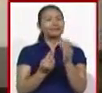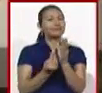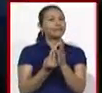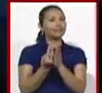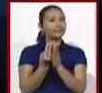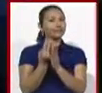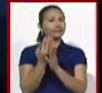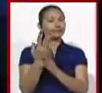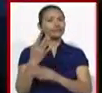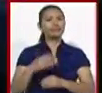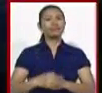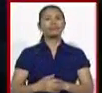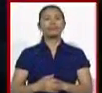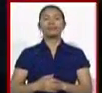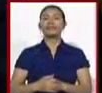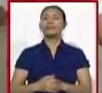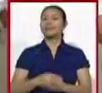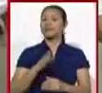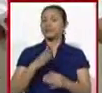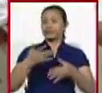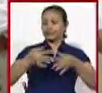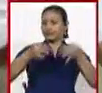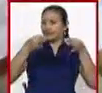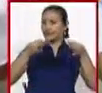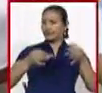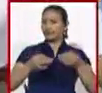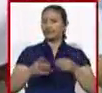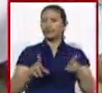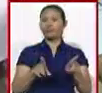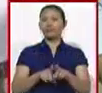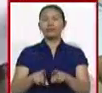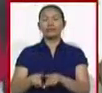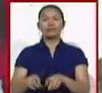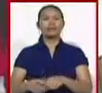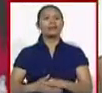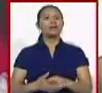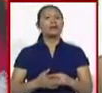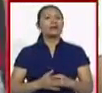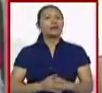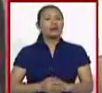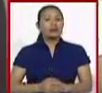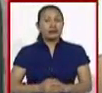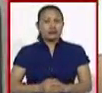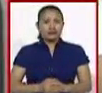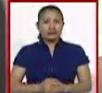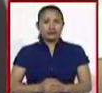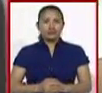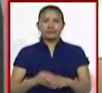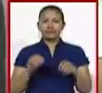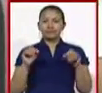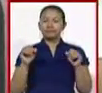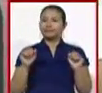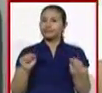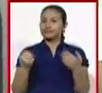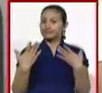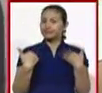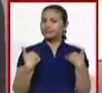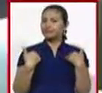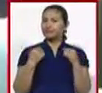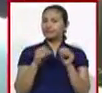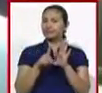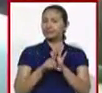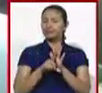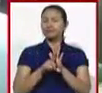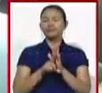prosperar, de liderar, decidir y más que todo poder tener una